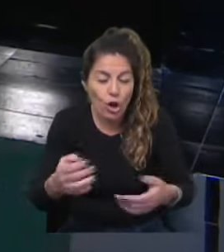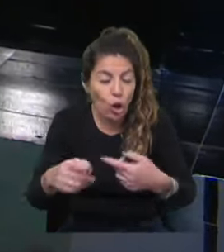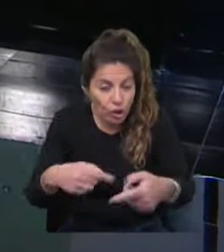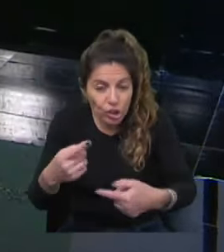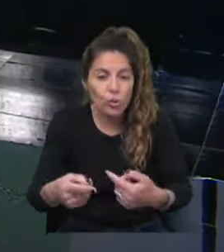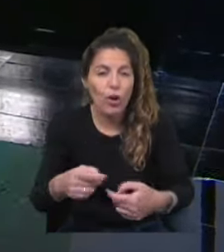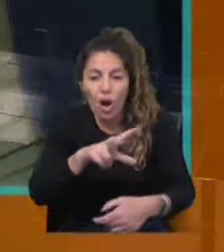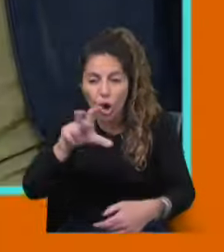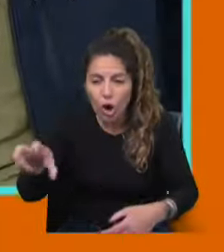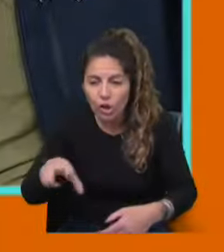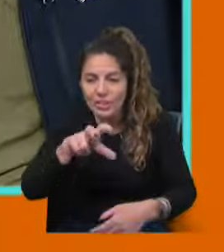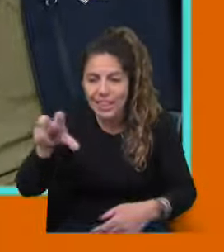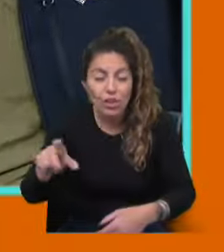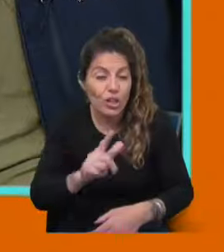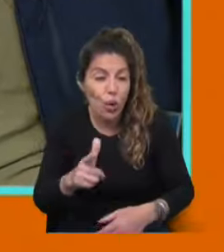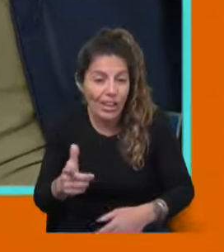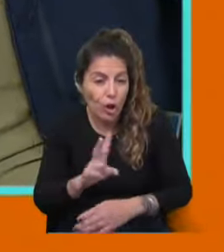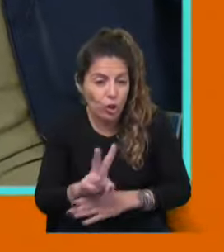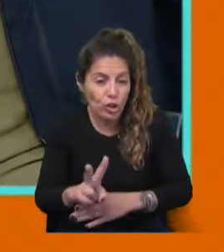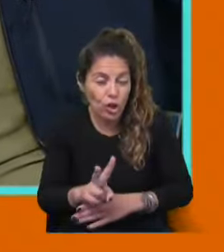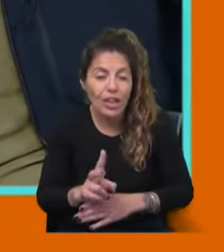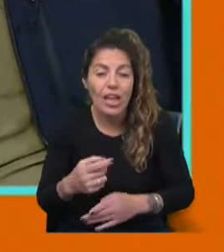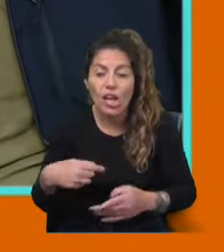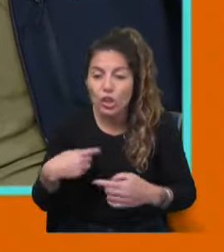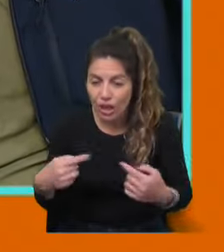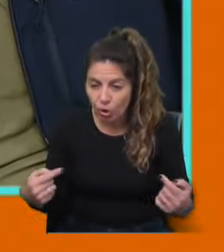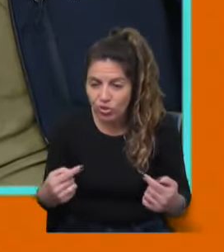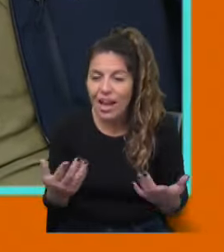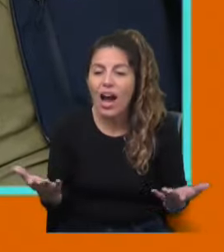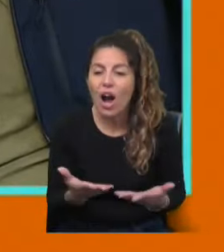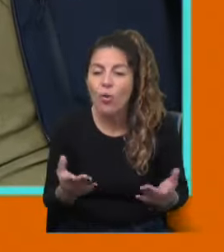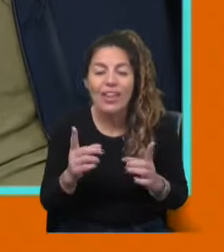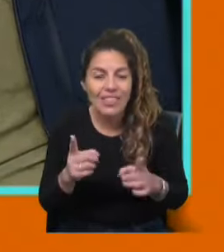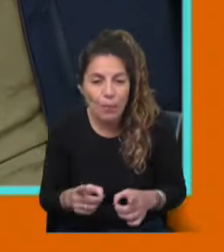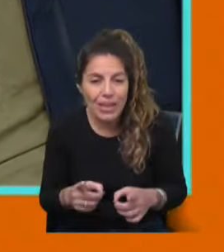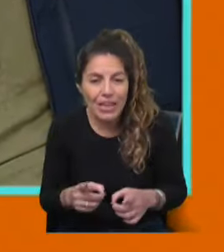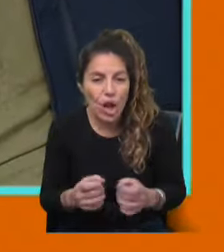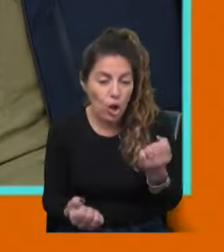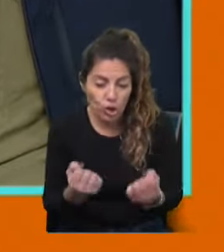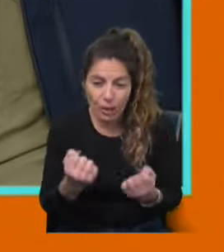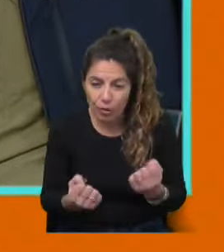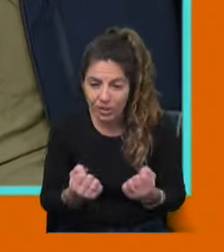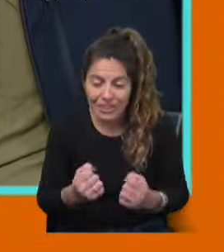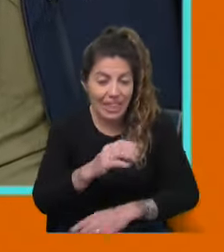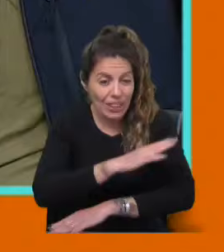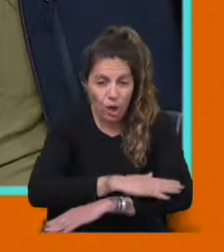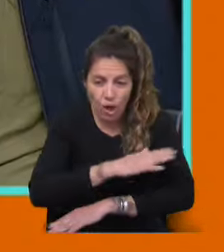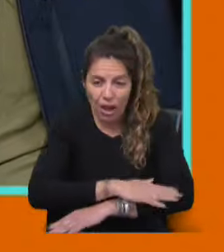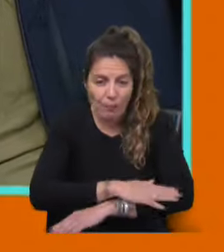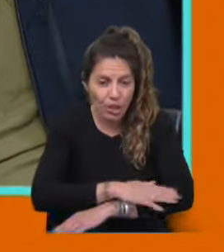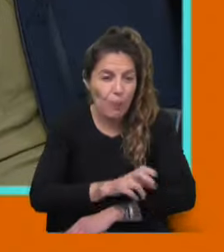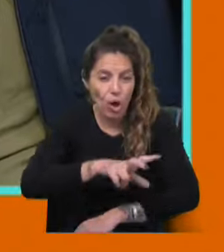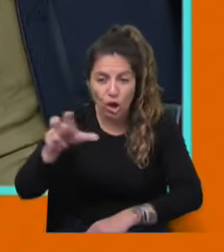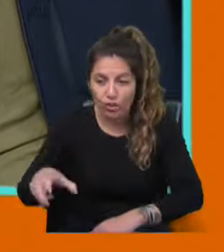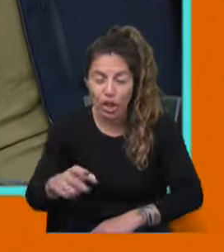pasando contenedores sin control. Y otra cosa más. Recién ahora también los transportistas, o sea, los choferes de los camiones, porque los